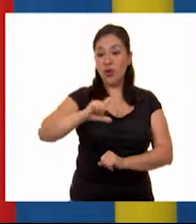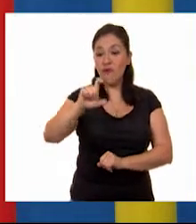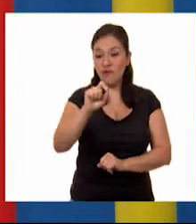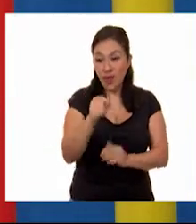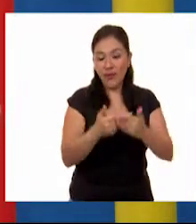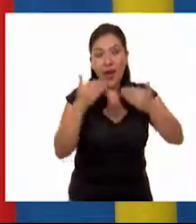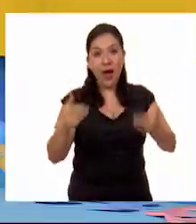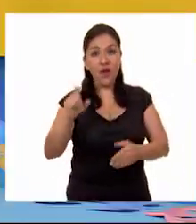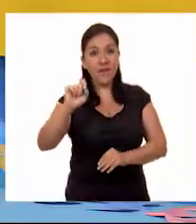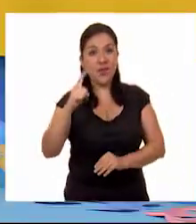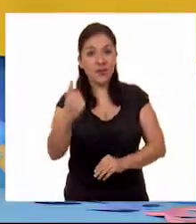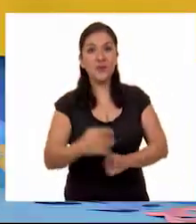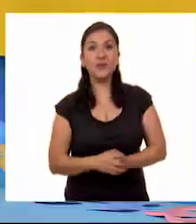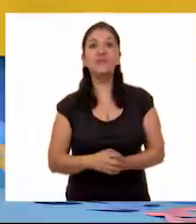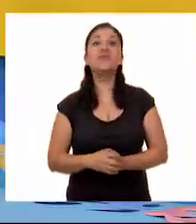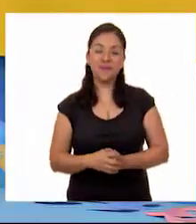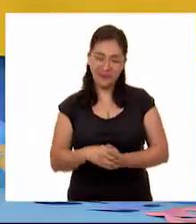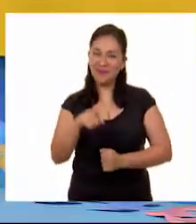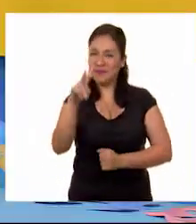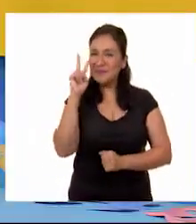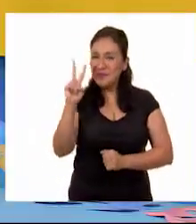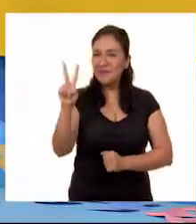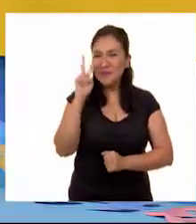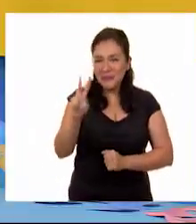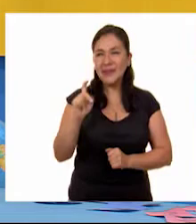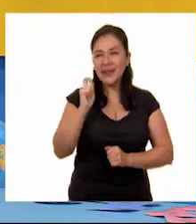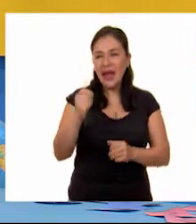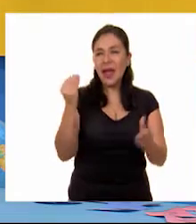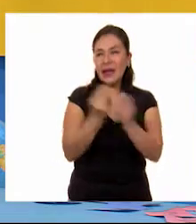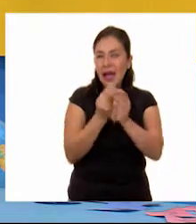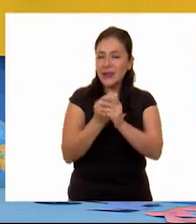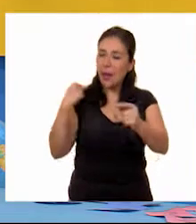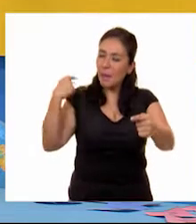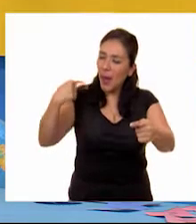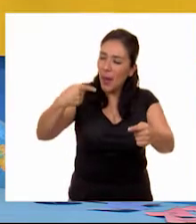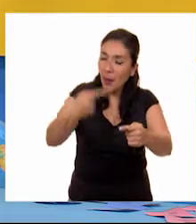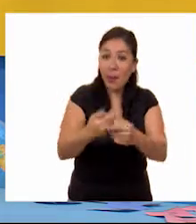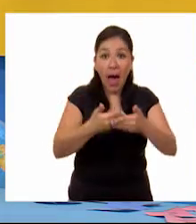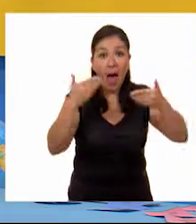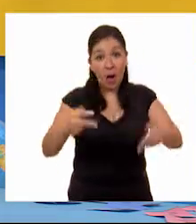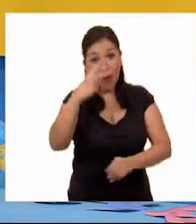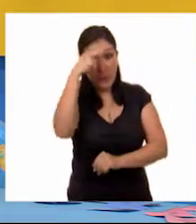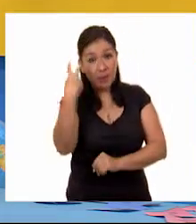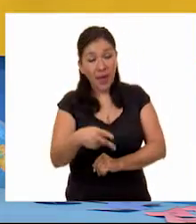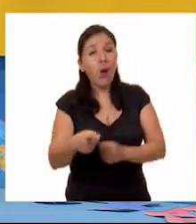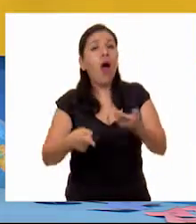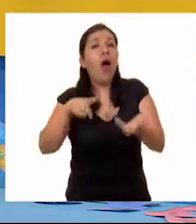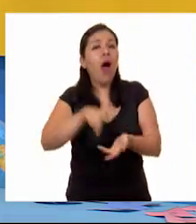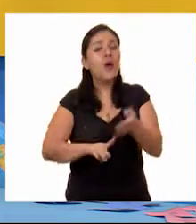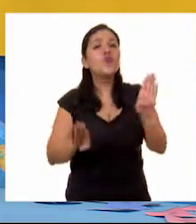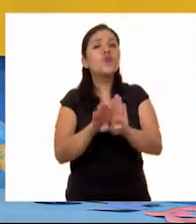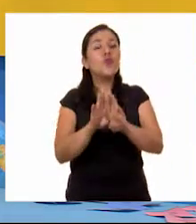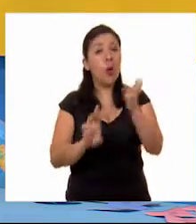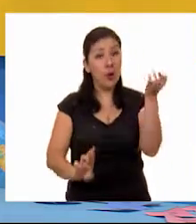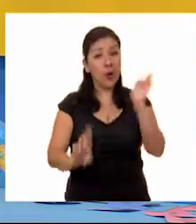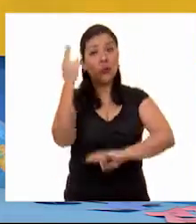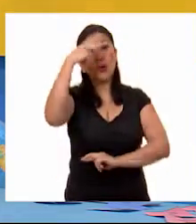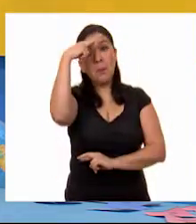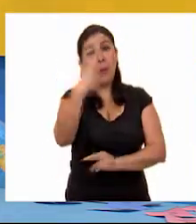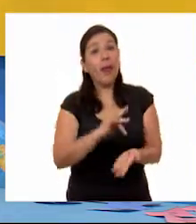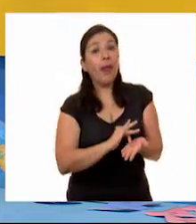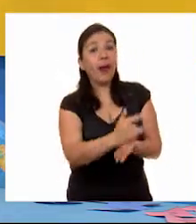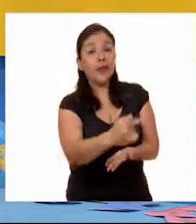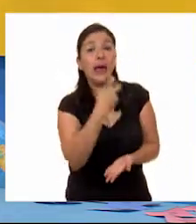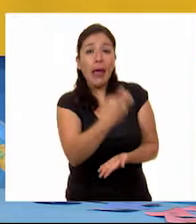del siglo XXI. Como hemos visto a lo largo de nuestras clases, el México actual es producto de la Revolución Mexicana y de